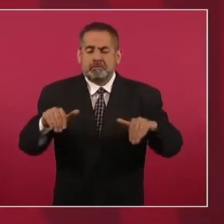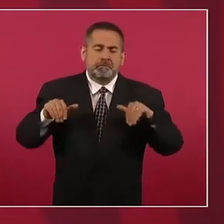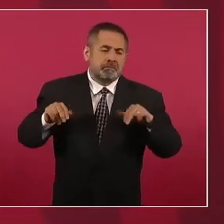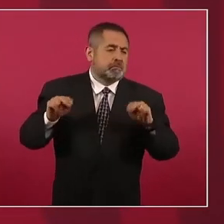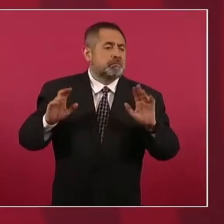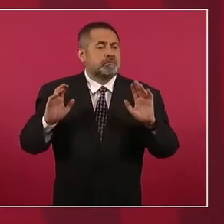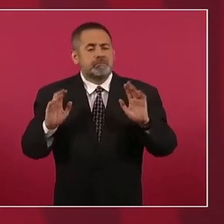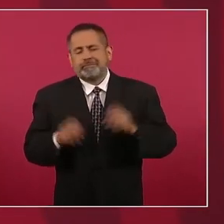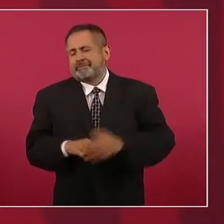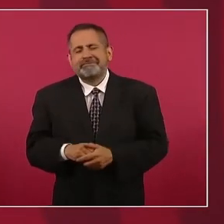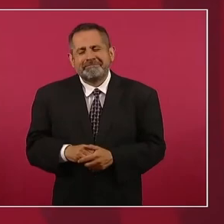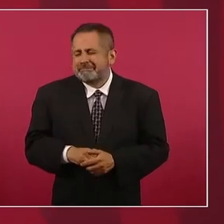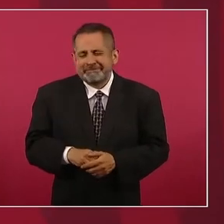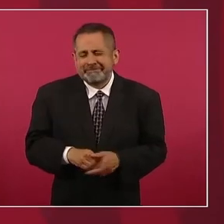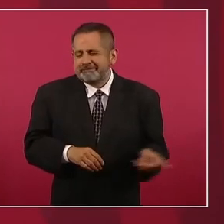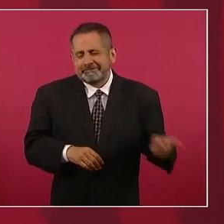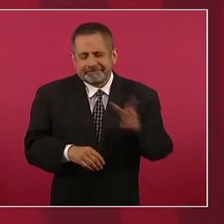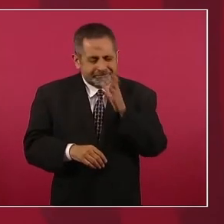tiempo,